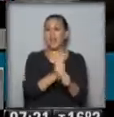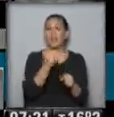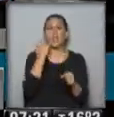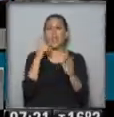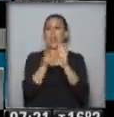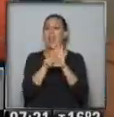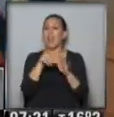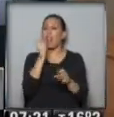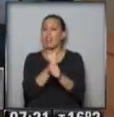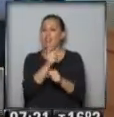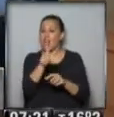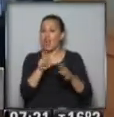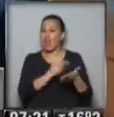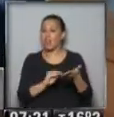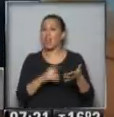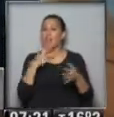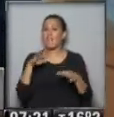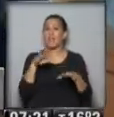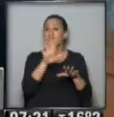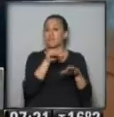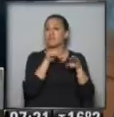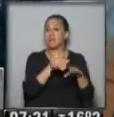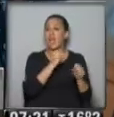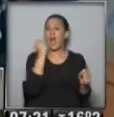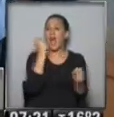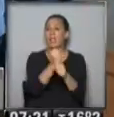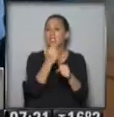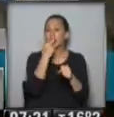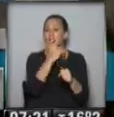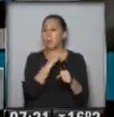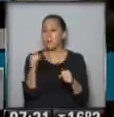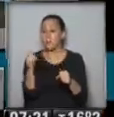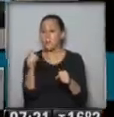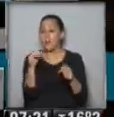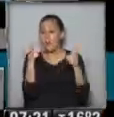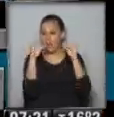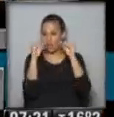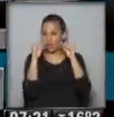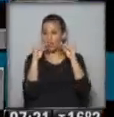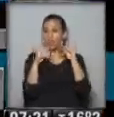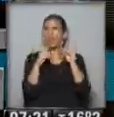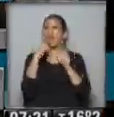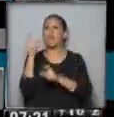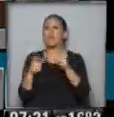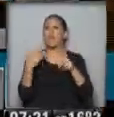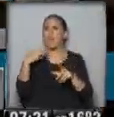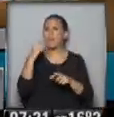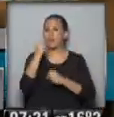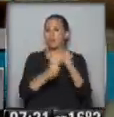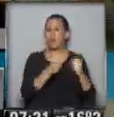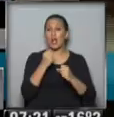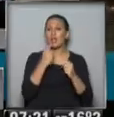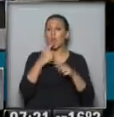legisladores, quienes debieron refugiarse hasta cerca de las 23:30. Los manifestantes más violentos fue el momento en que comenzaron